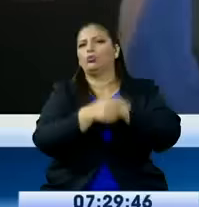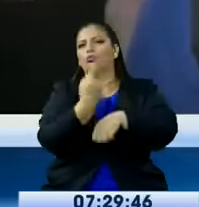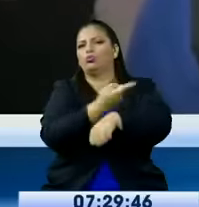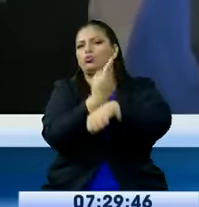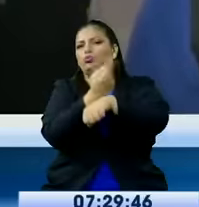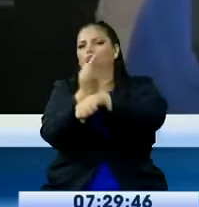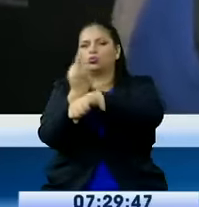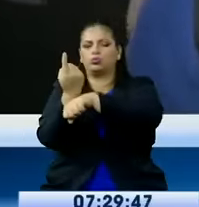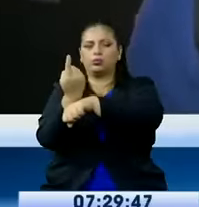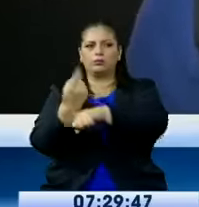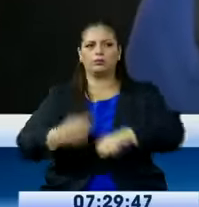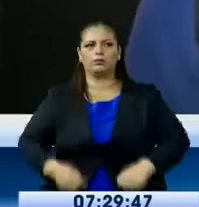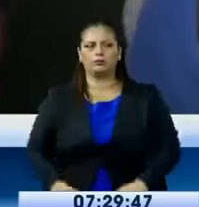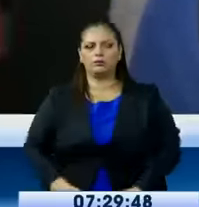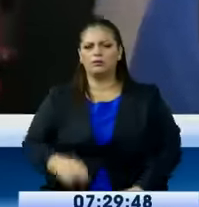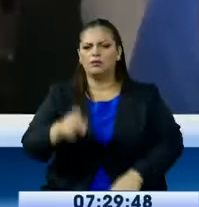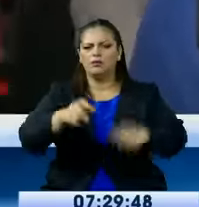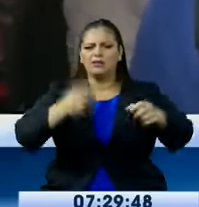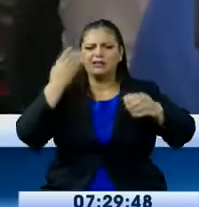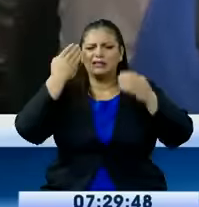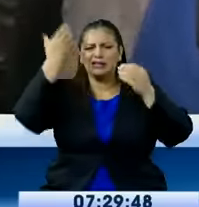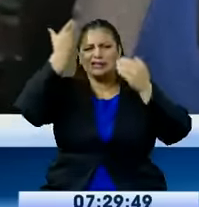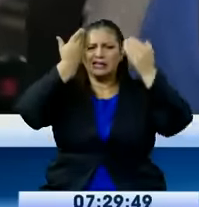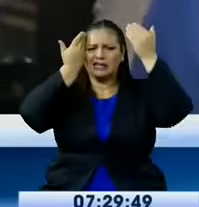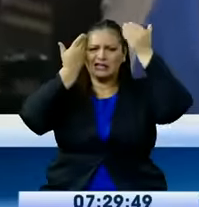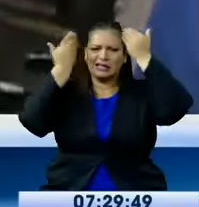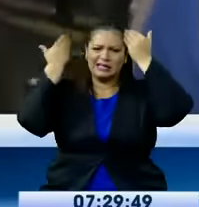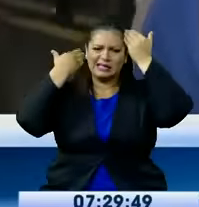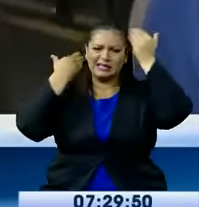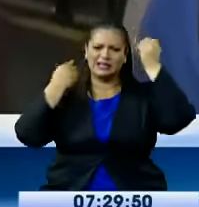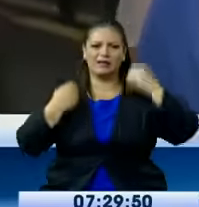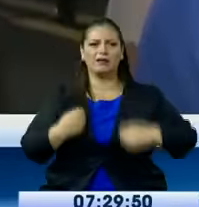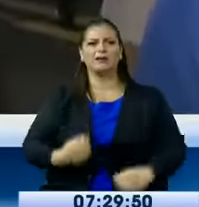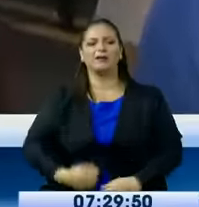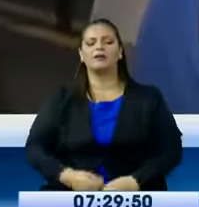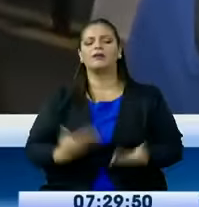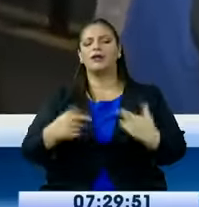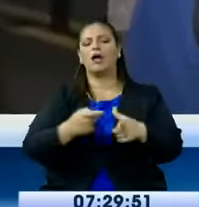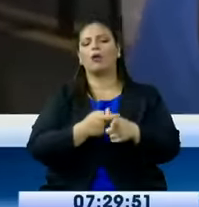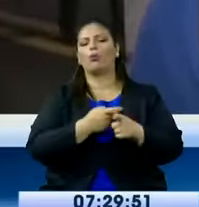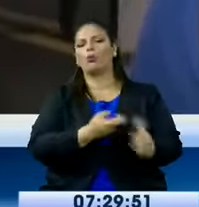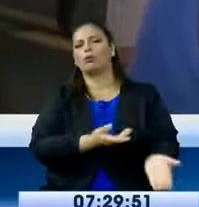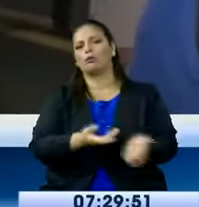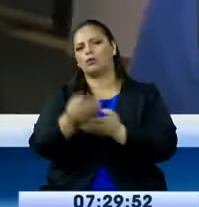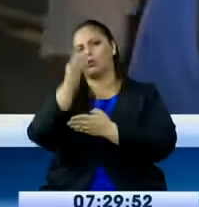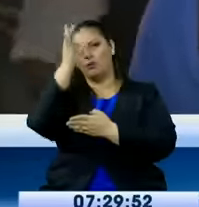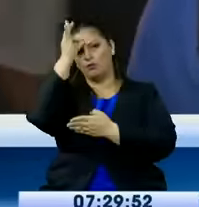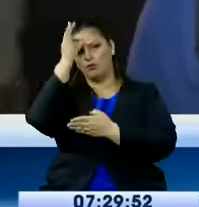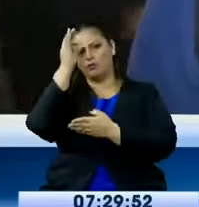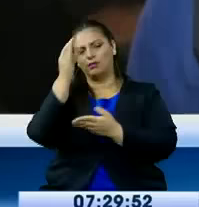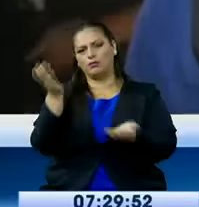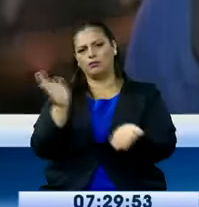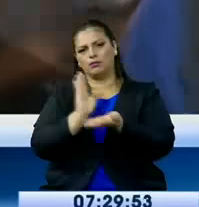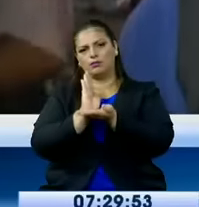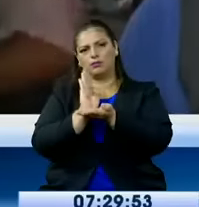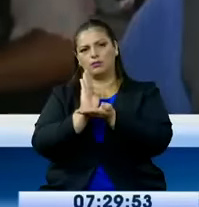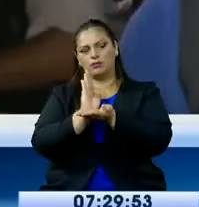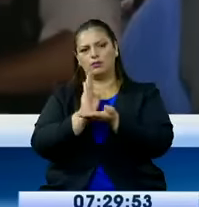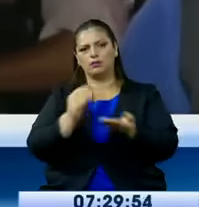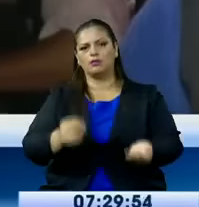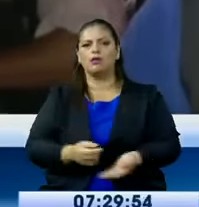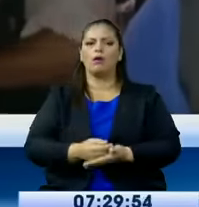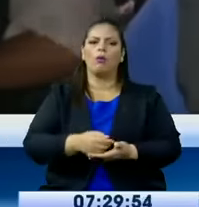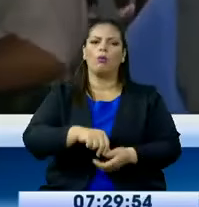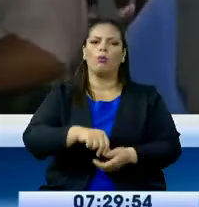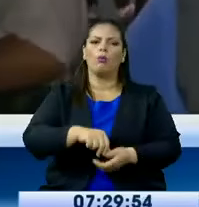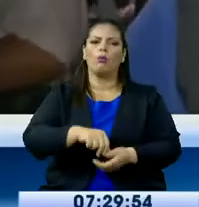mayoría presentan politraumatismos, traumas craneoencefálicos, y han sido llevados a hospitales del seguro y también a hospitales públicos. En la camioneta